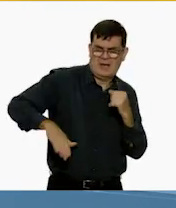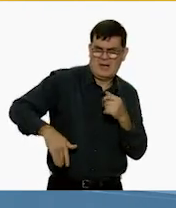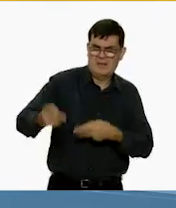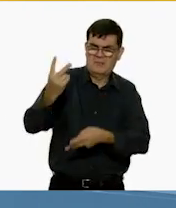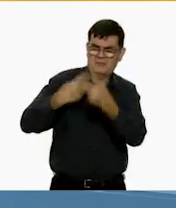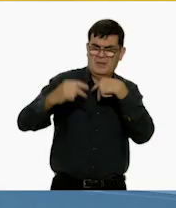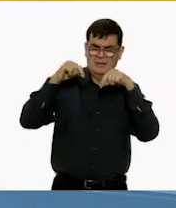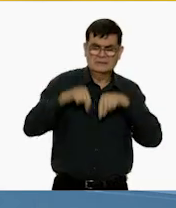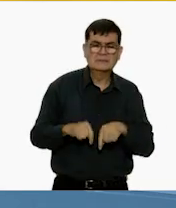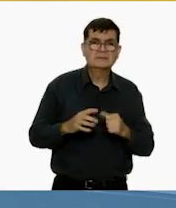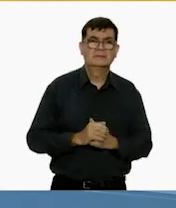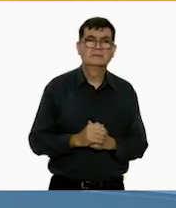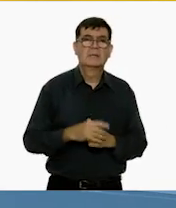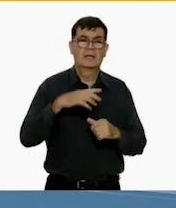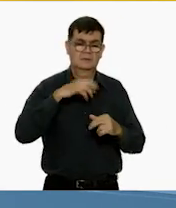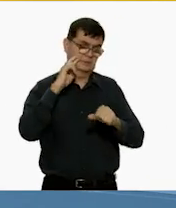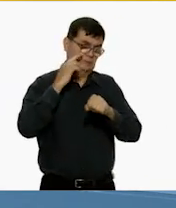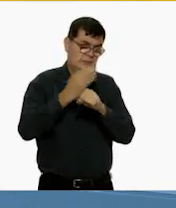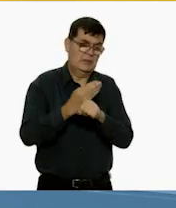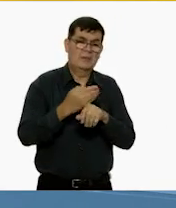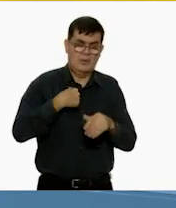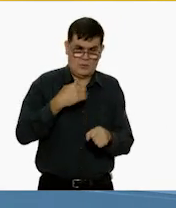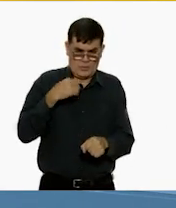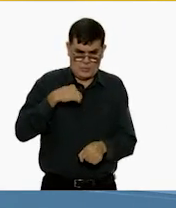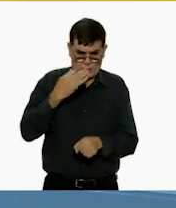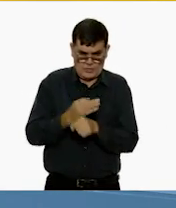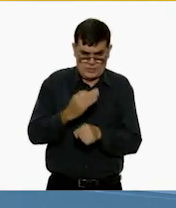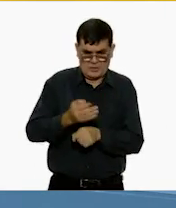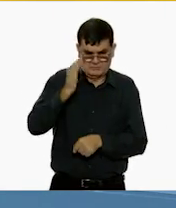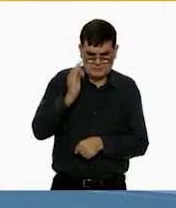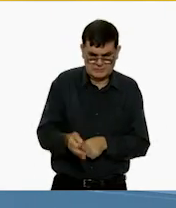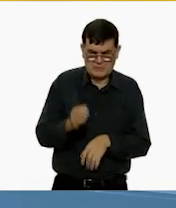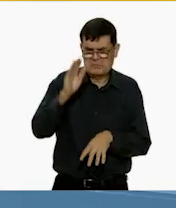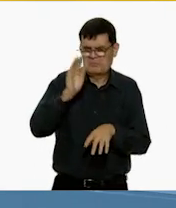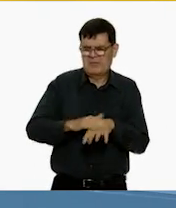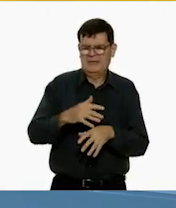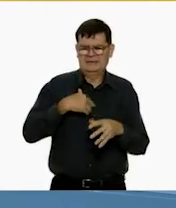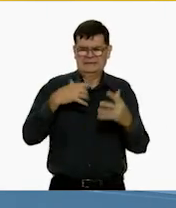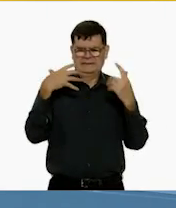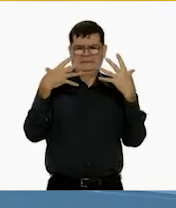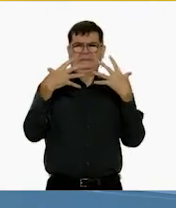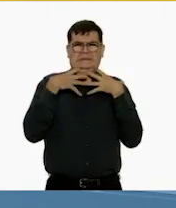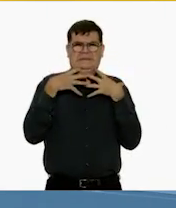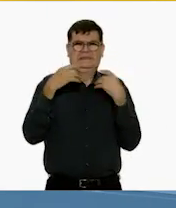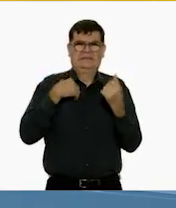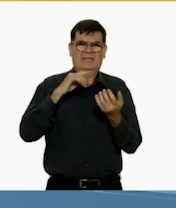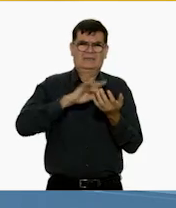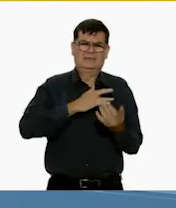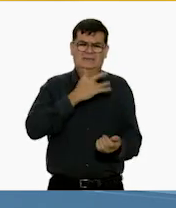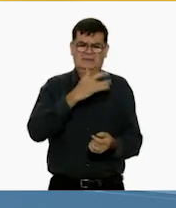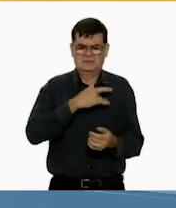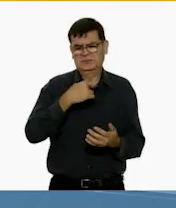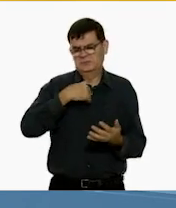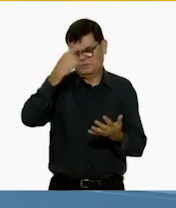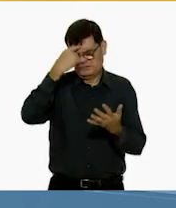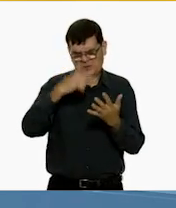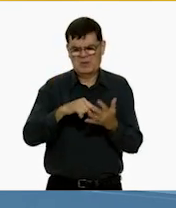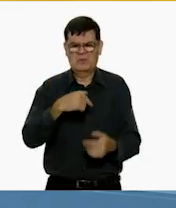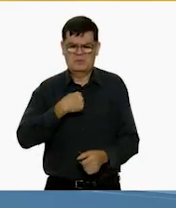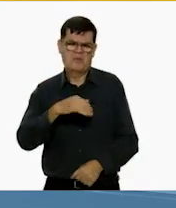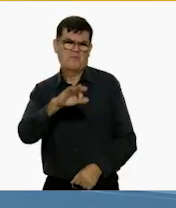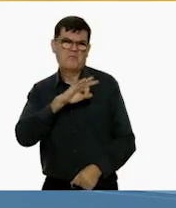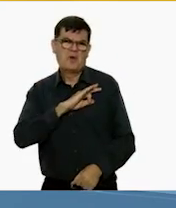ha estallado, la responsabilidad que hoy acepto abrumaría por completo mi espíritu si no creyera, como creo